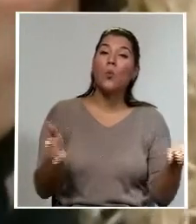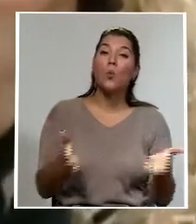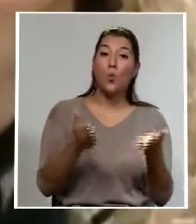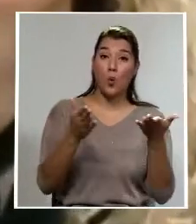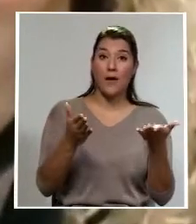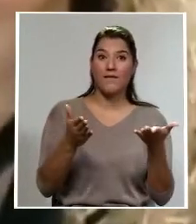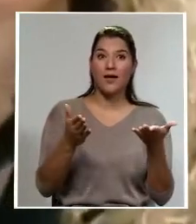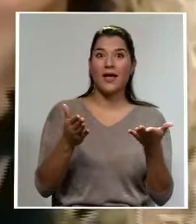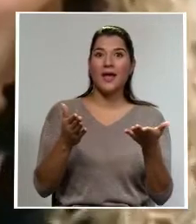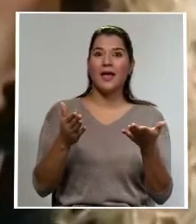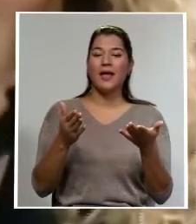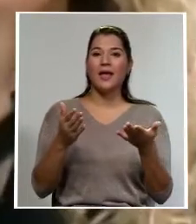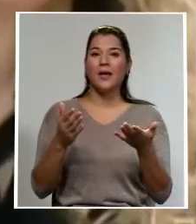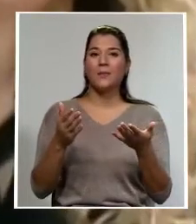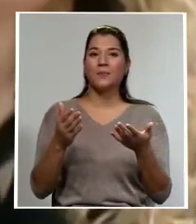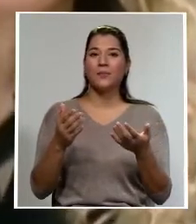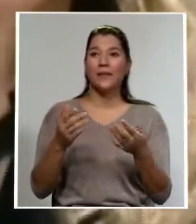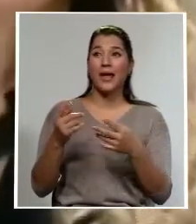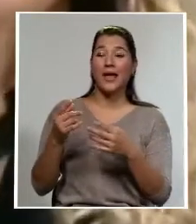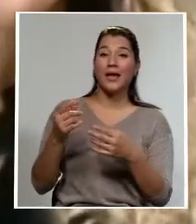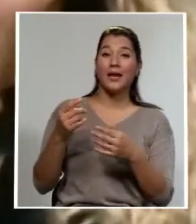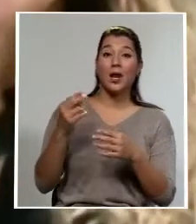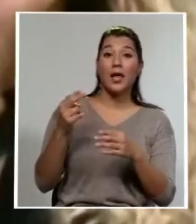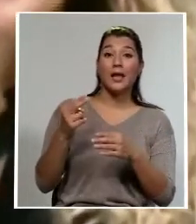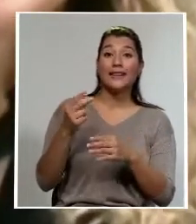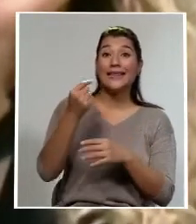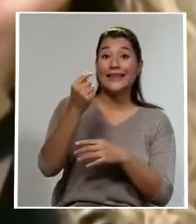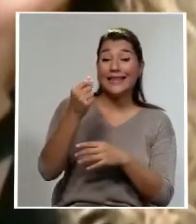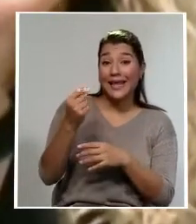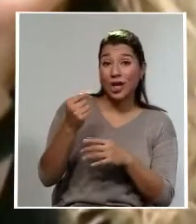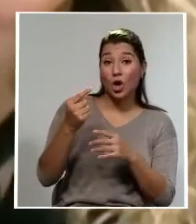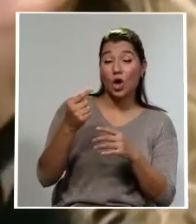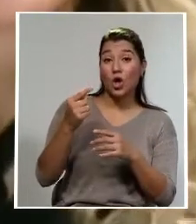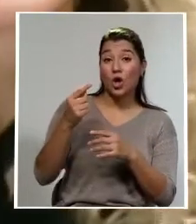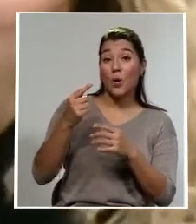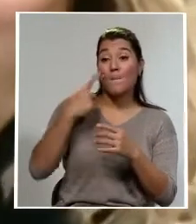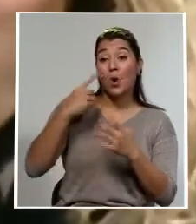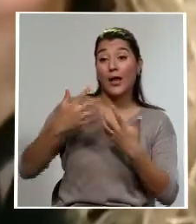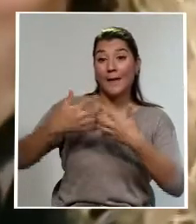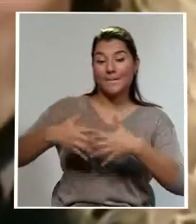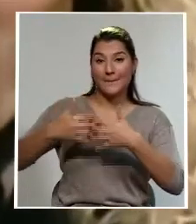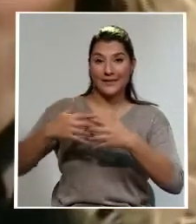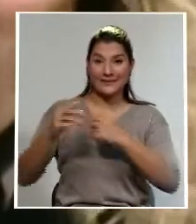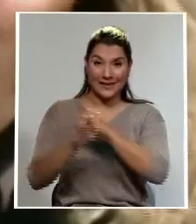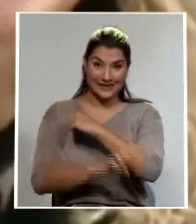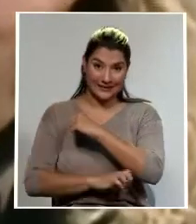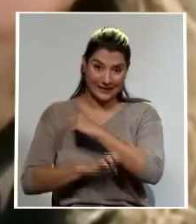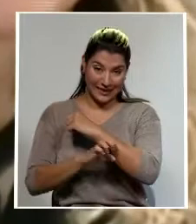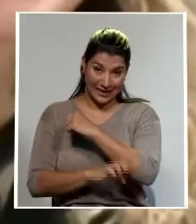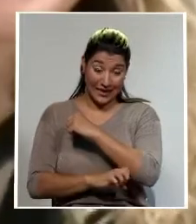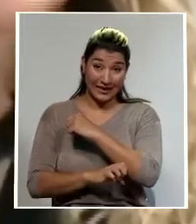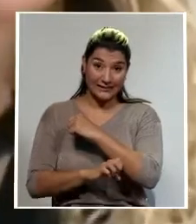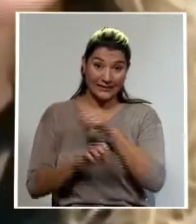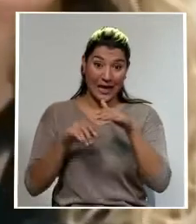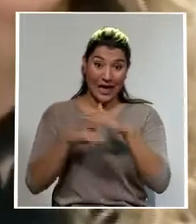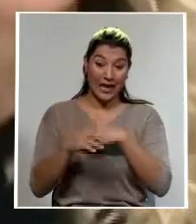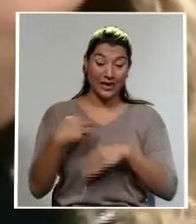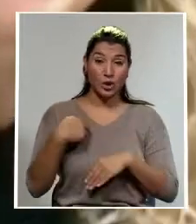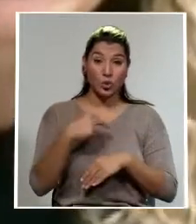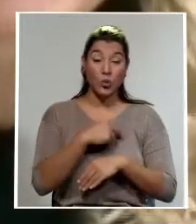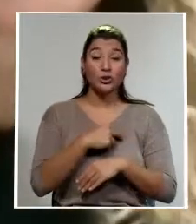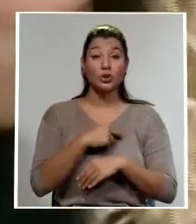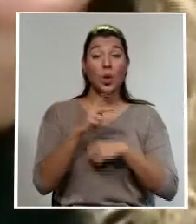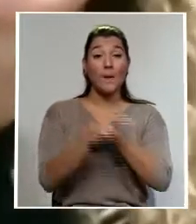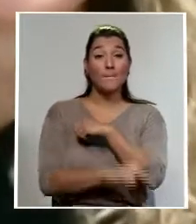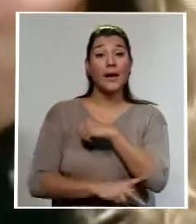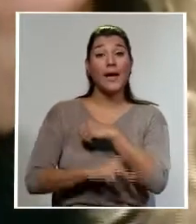inversión extranjera haciendo una modificación a la ley del impuesto de las rentas para mantener una tarifa